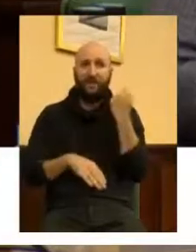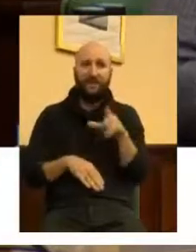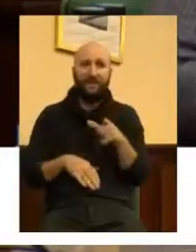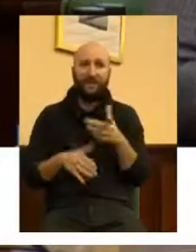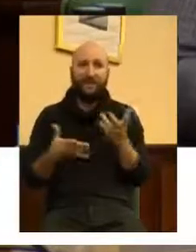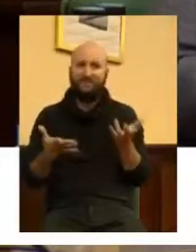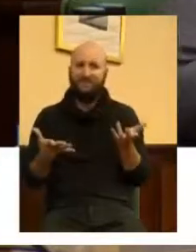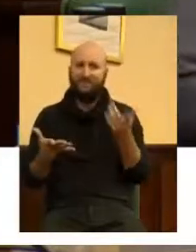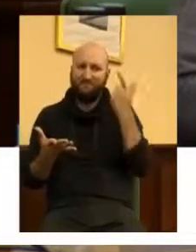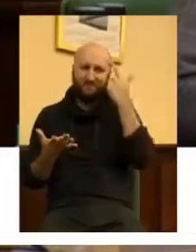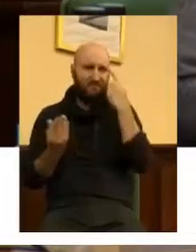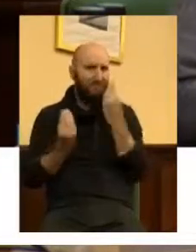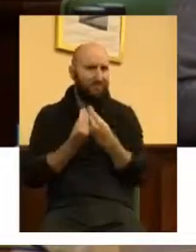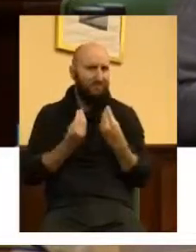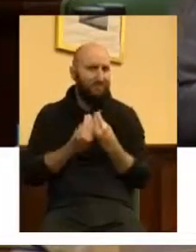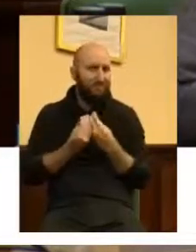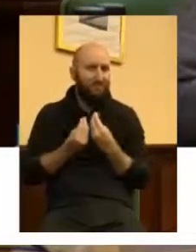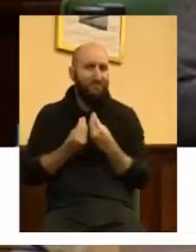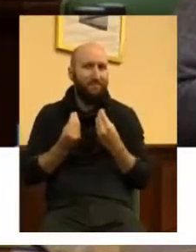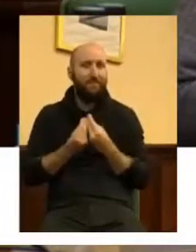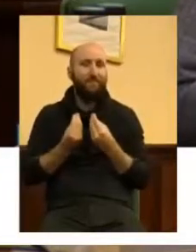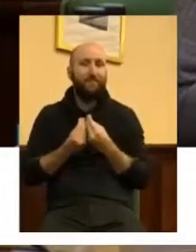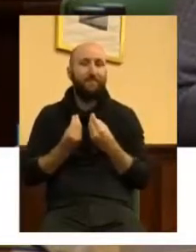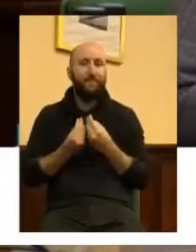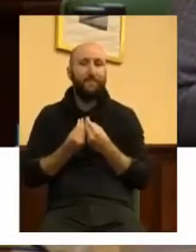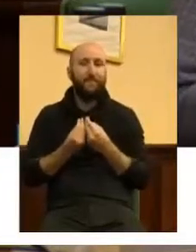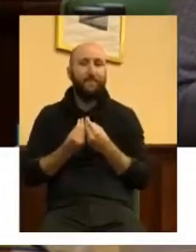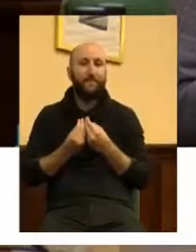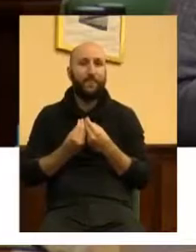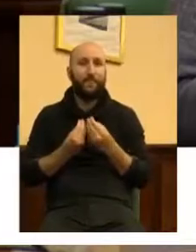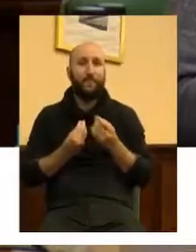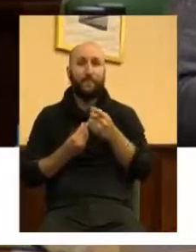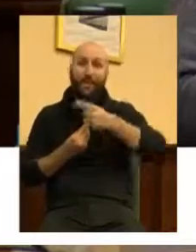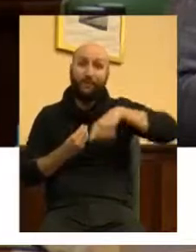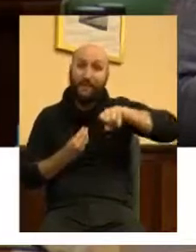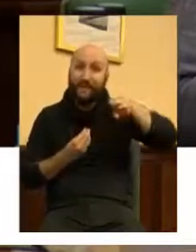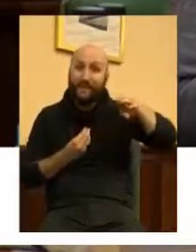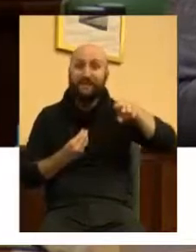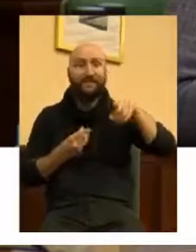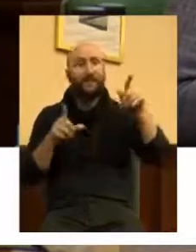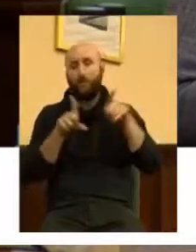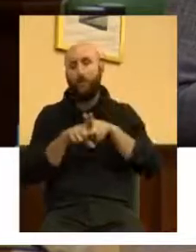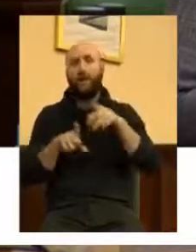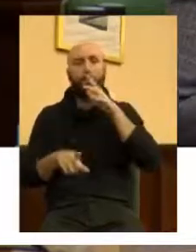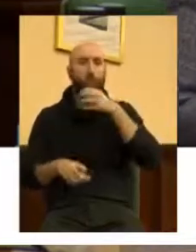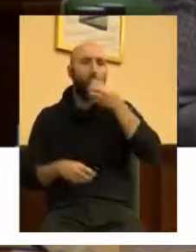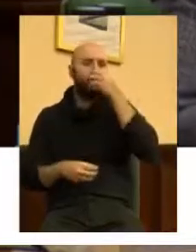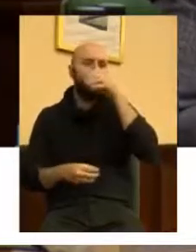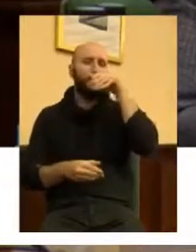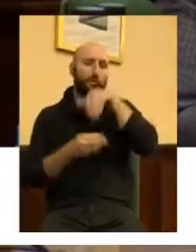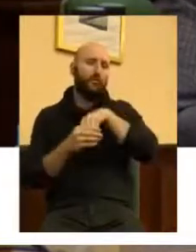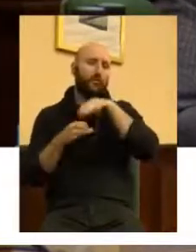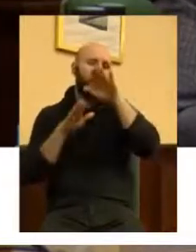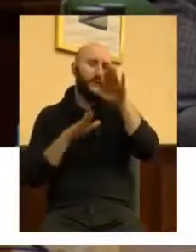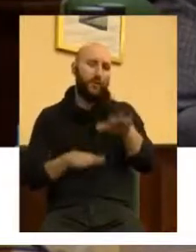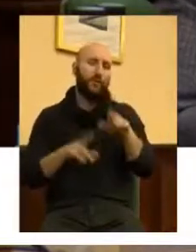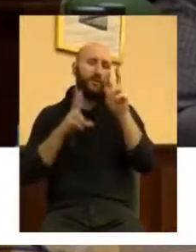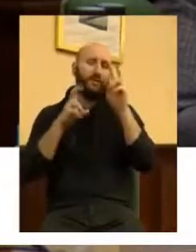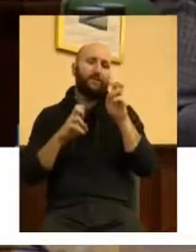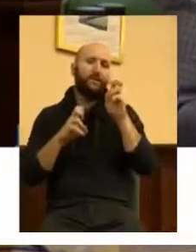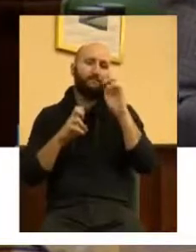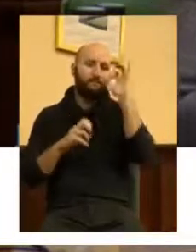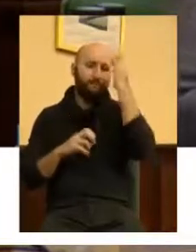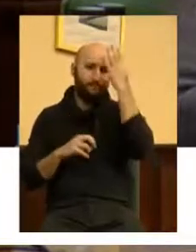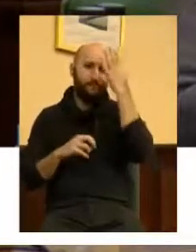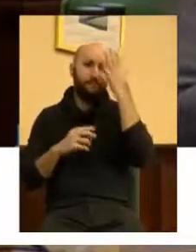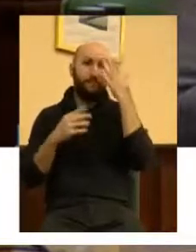entendido. Pero tengo que decirles que tampoco les he entendido a ustedes, porque, miren, el Partido Socialista votó a favor de esta iniciativa,